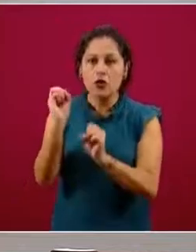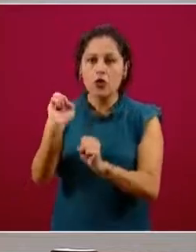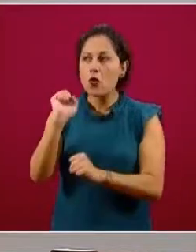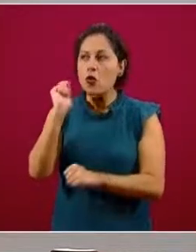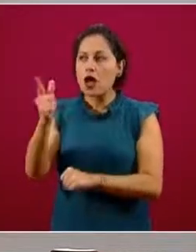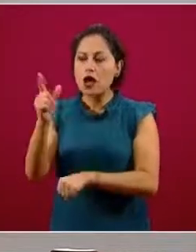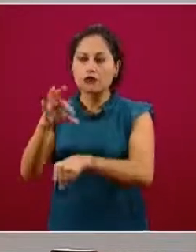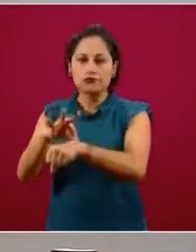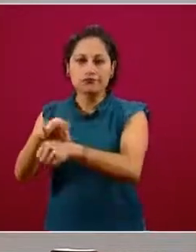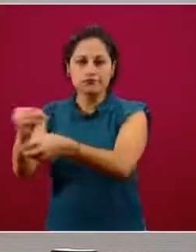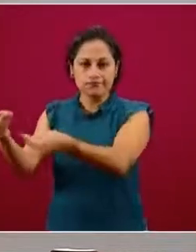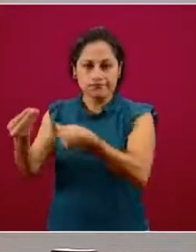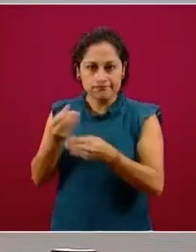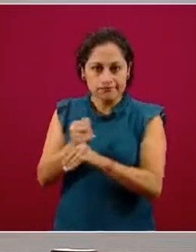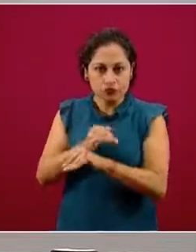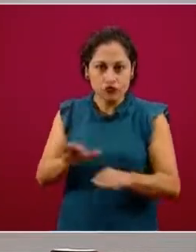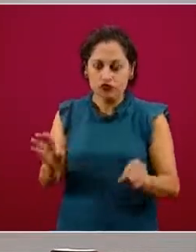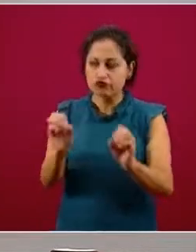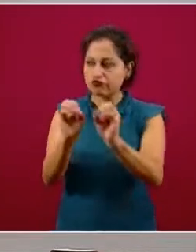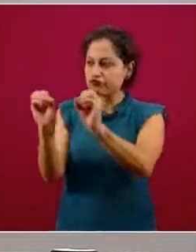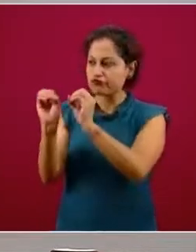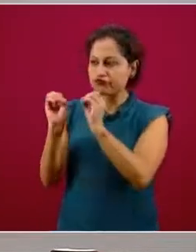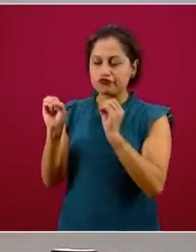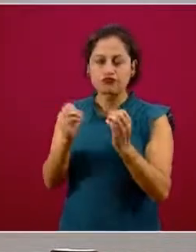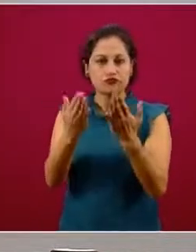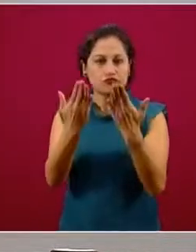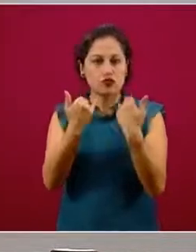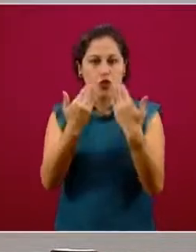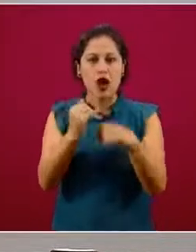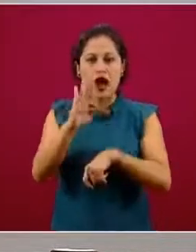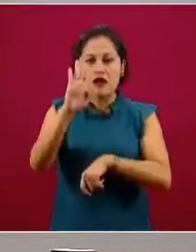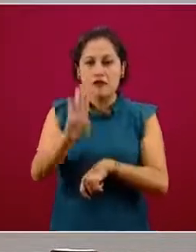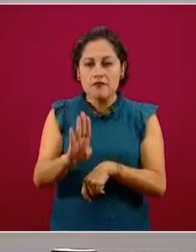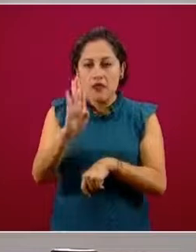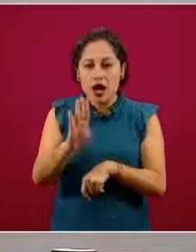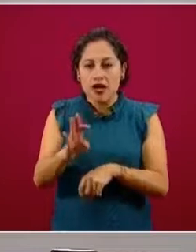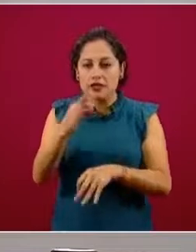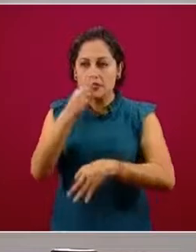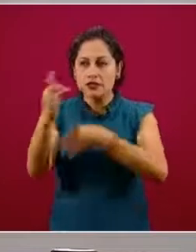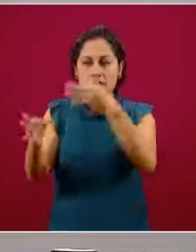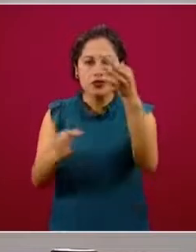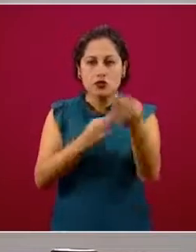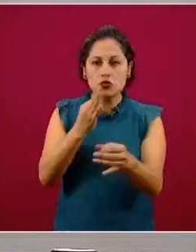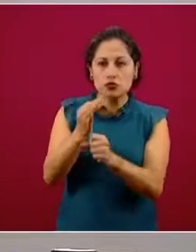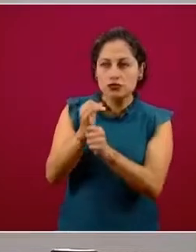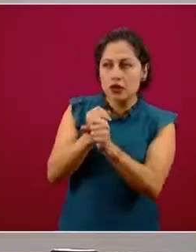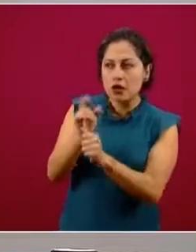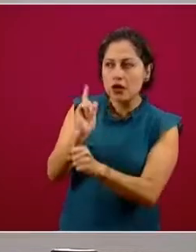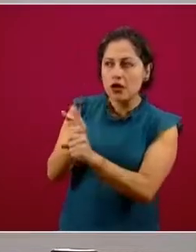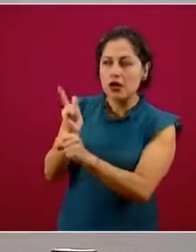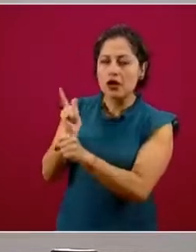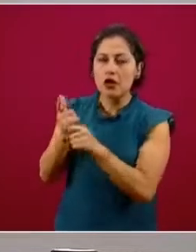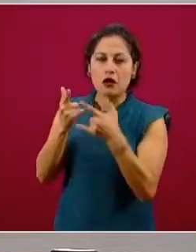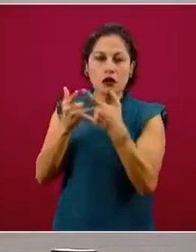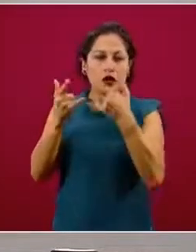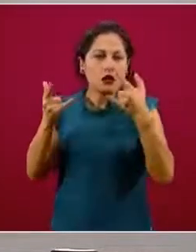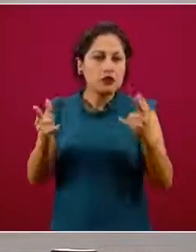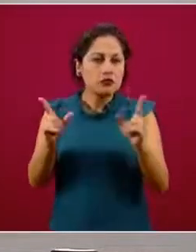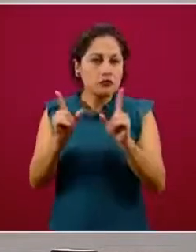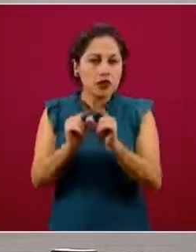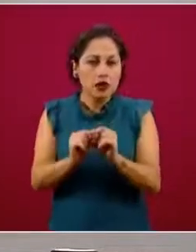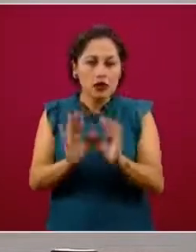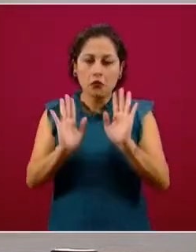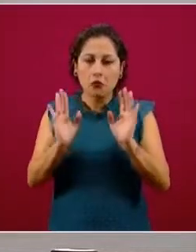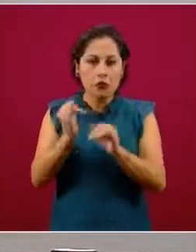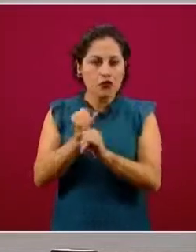no lo encontramos, las fuentes parecen ser más anecdóticas que documentales formales, pero lo seguiremos buscando